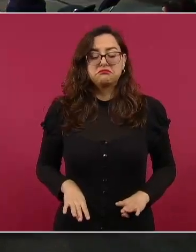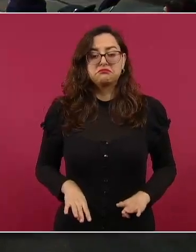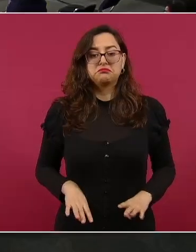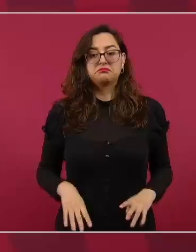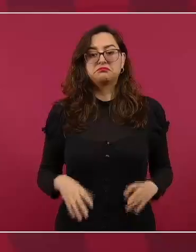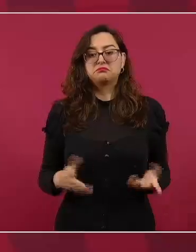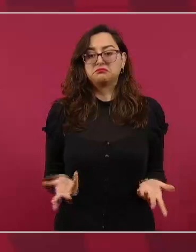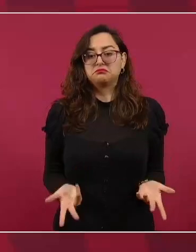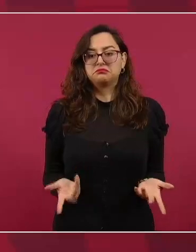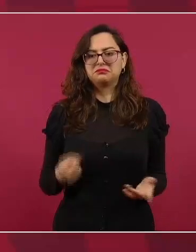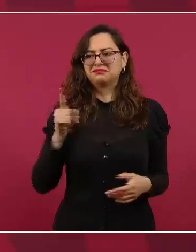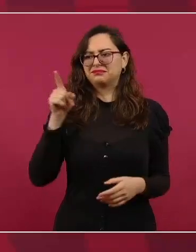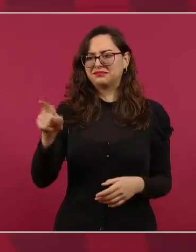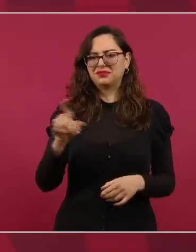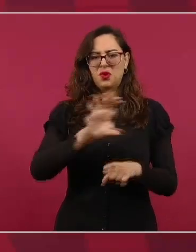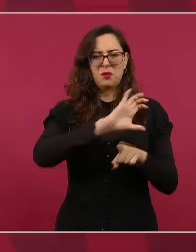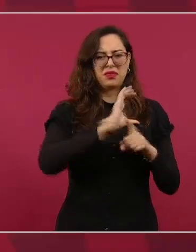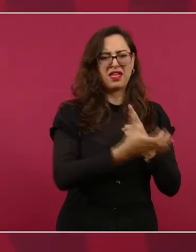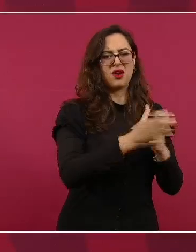sinnúmero